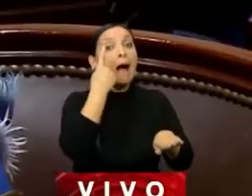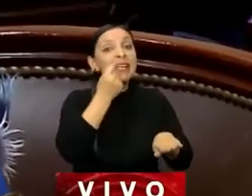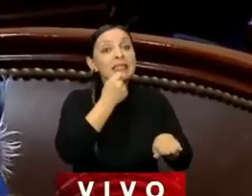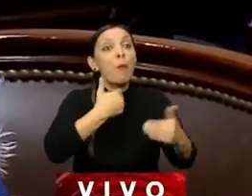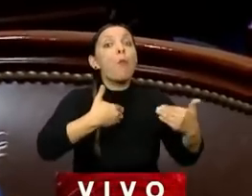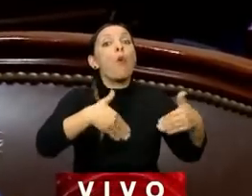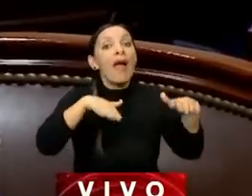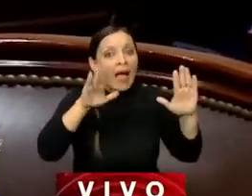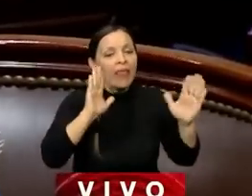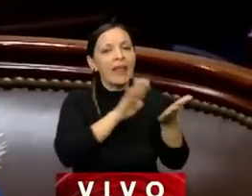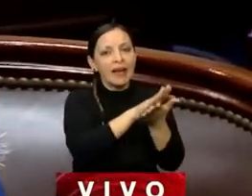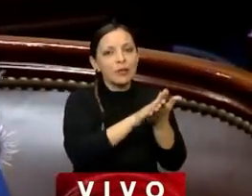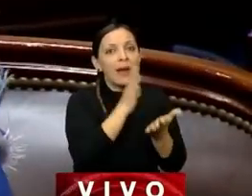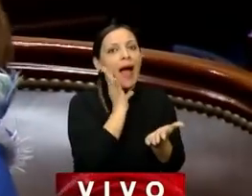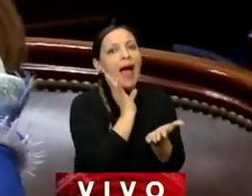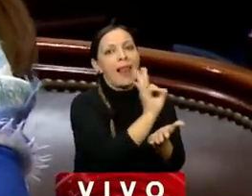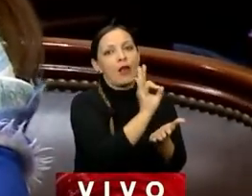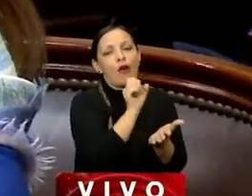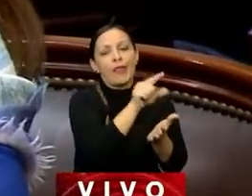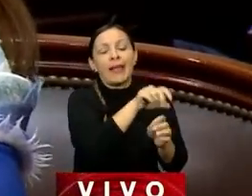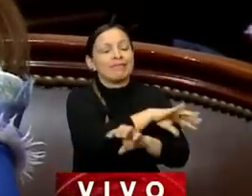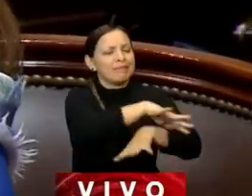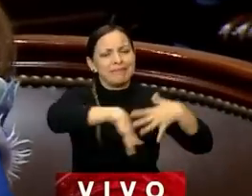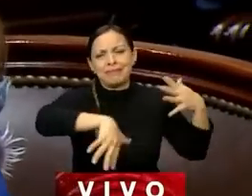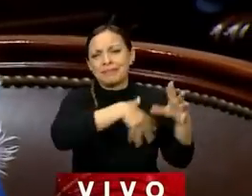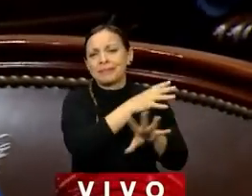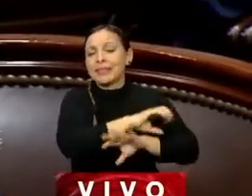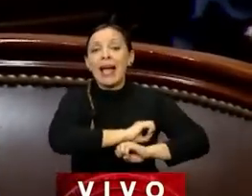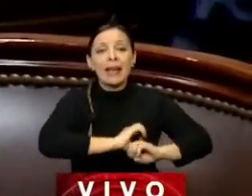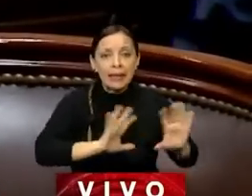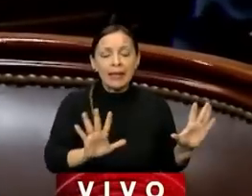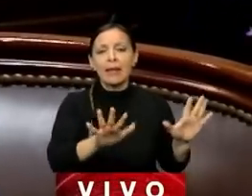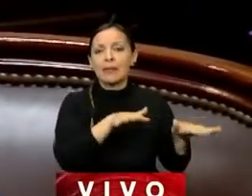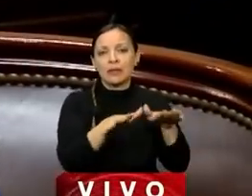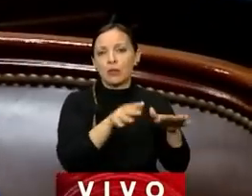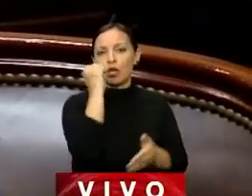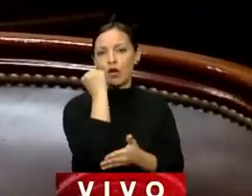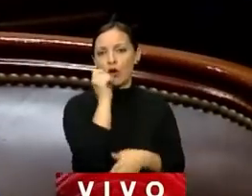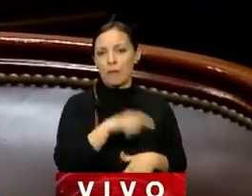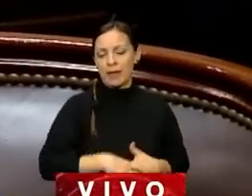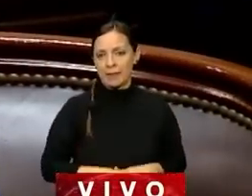si puede resolver algo del terrible conflicto económico y político que tenemos.